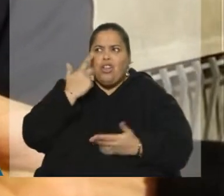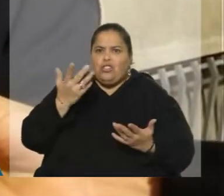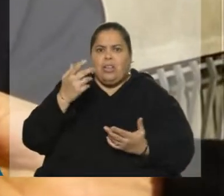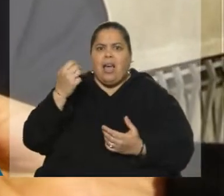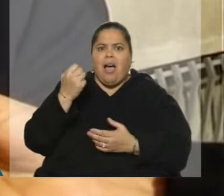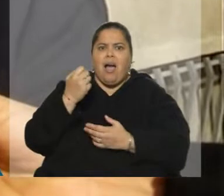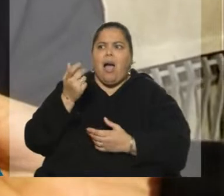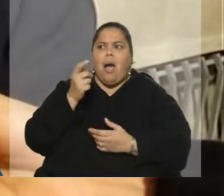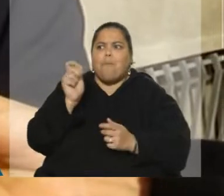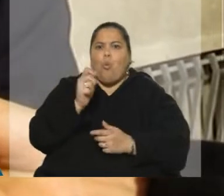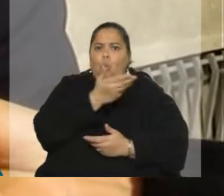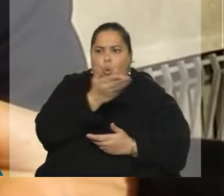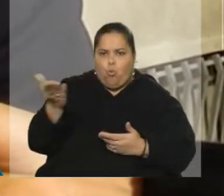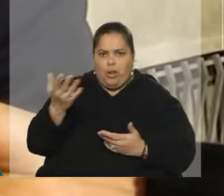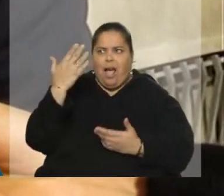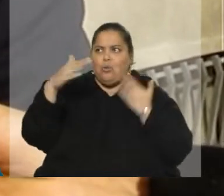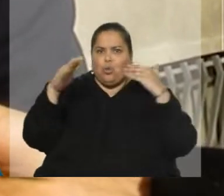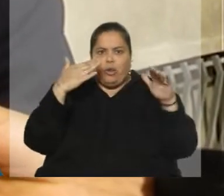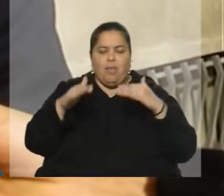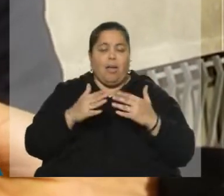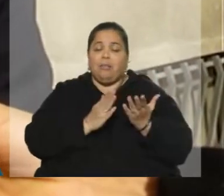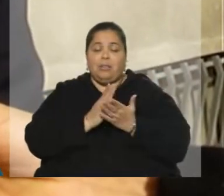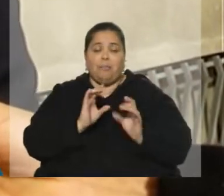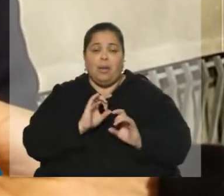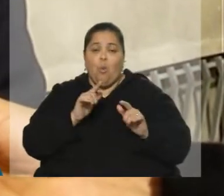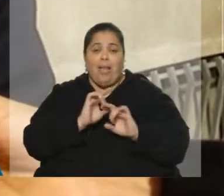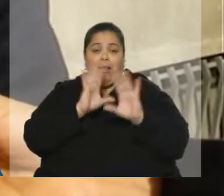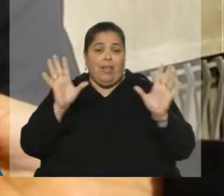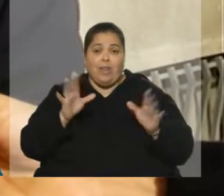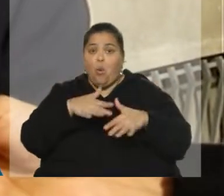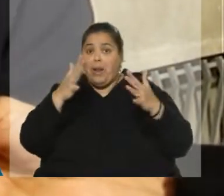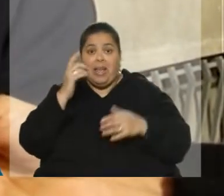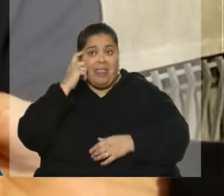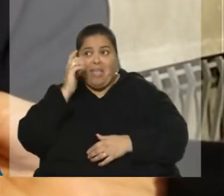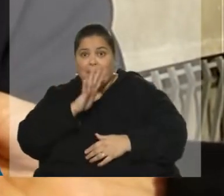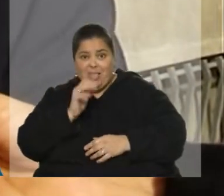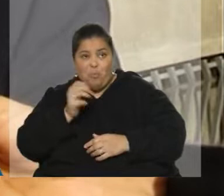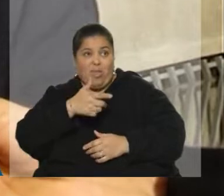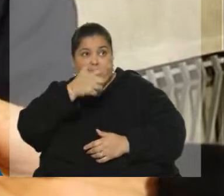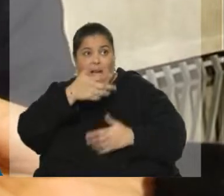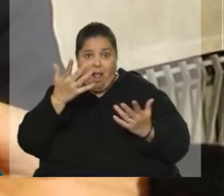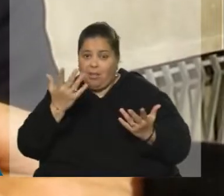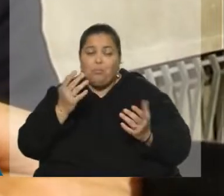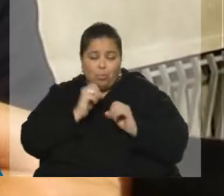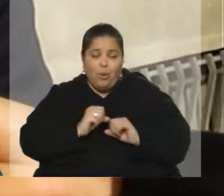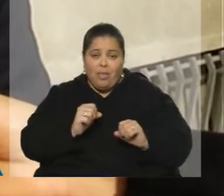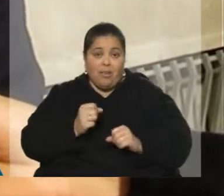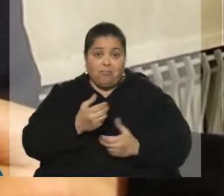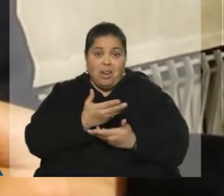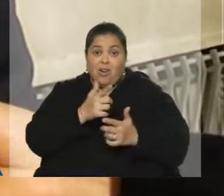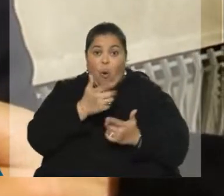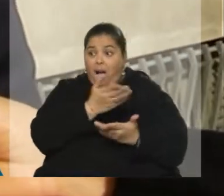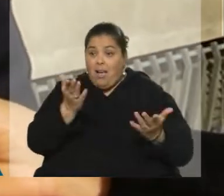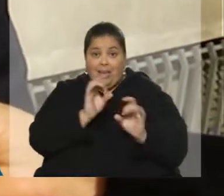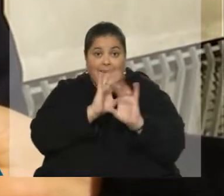buscando su minuto de fama cometa un acto gravísimo. Nadie está libre de eso. Bueno, lo de